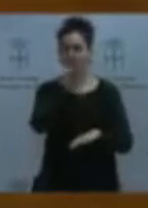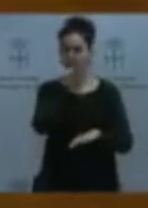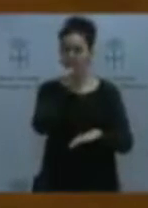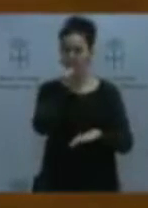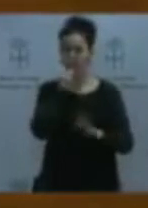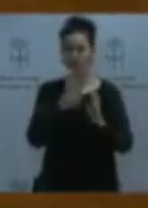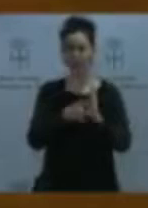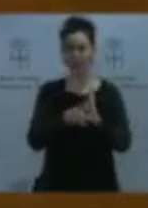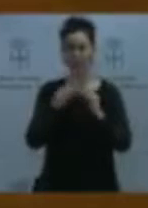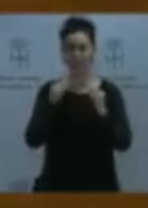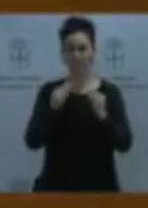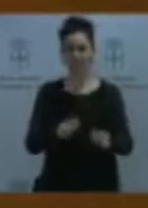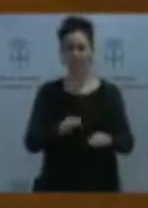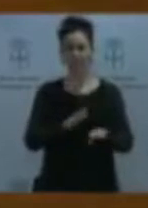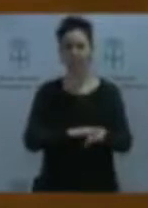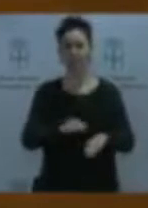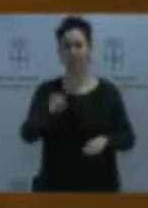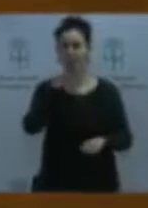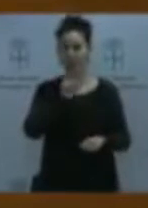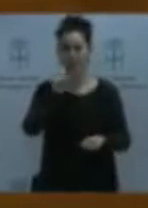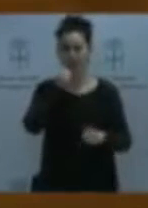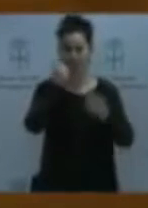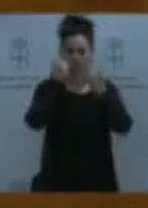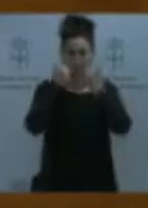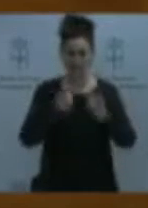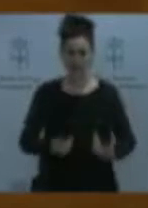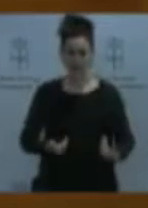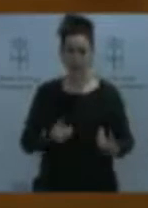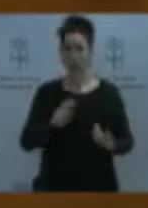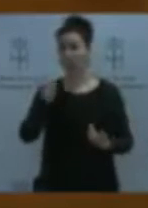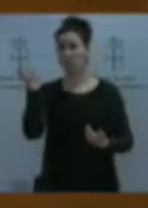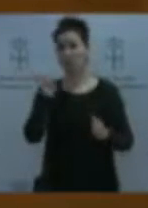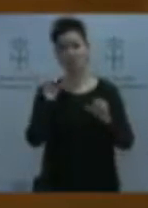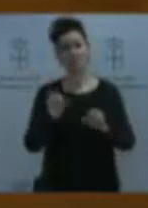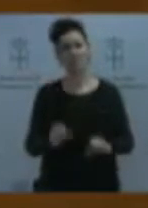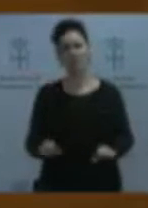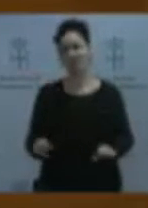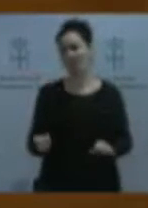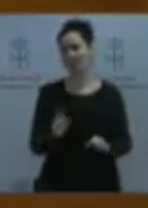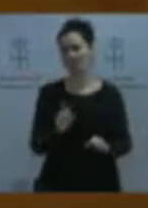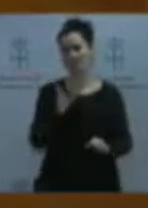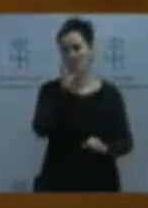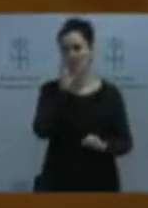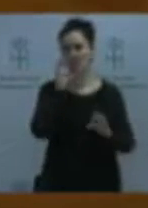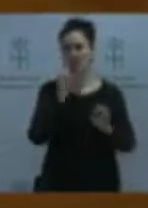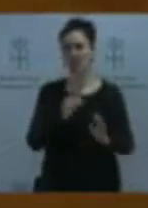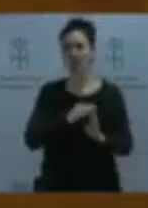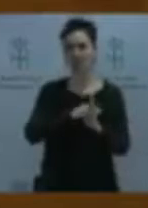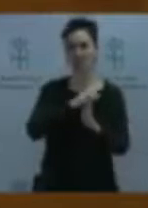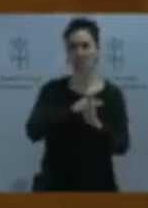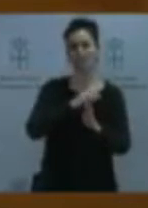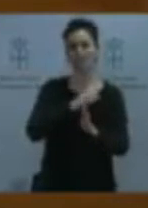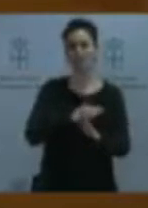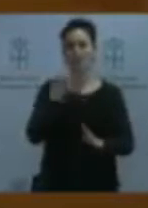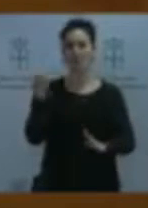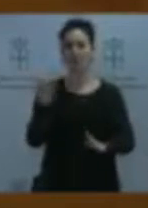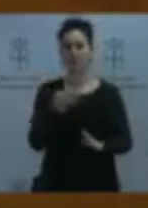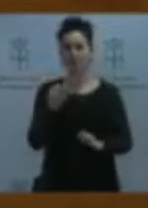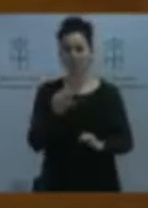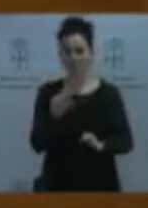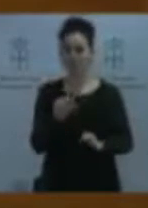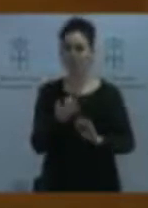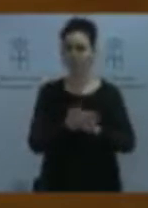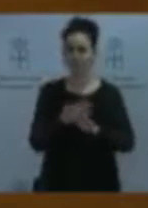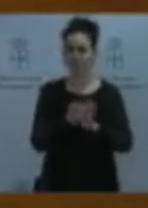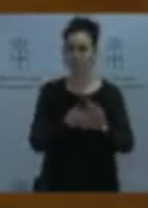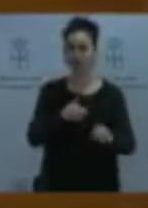de otra manera. Creemos que hay que fijar estas escalas dentro del plan de abastecimiento de aguas, donde las aguas de mayor calidad vayan a